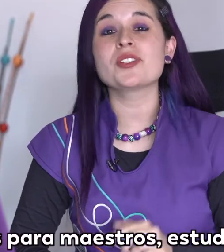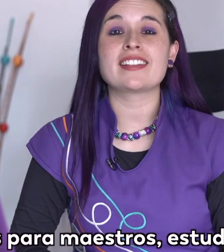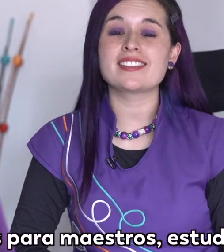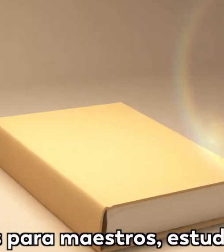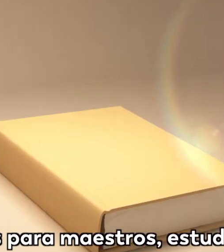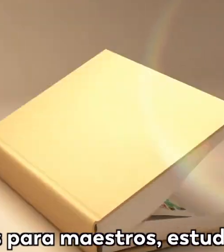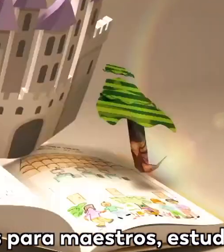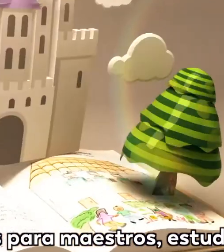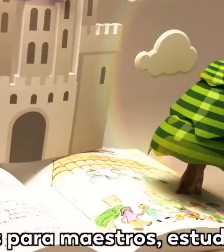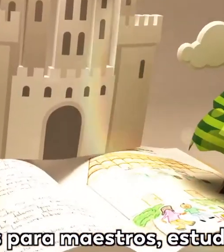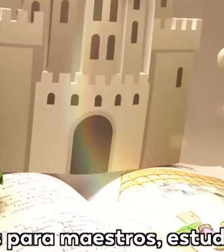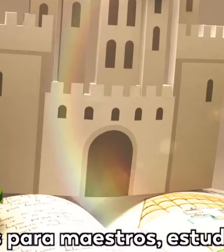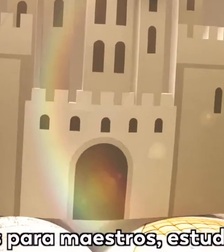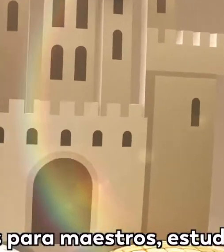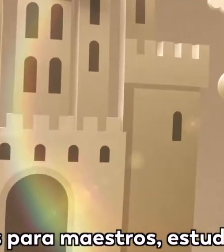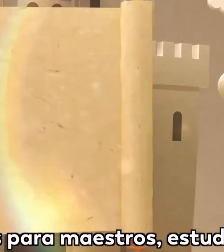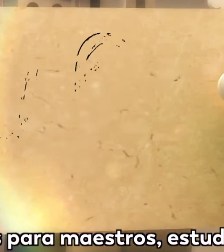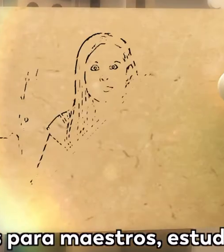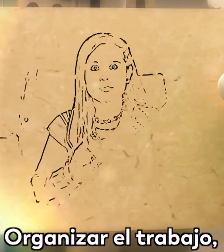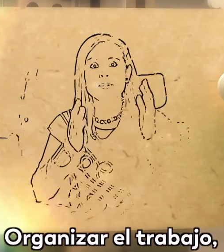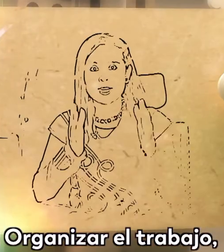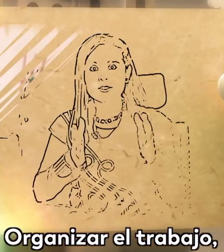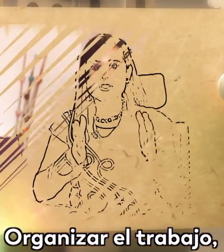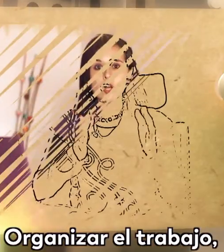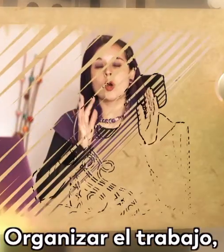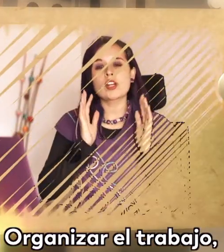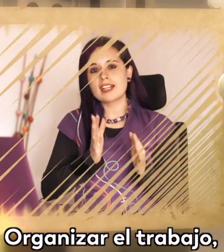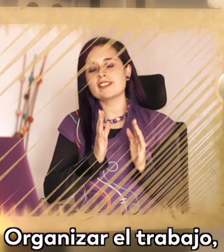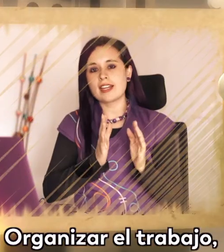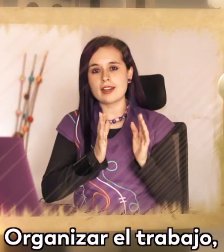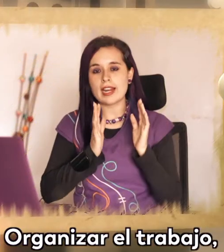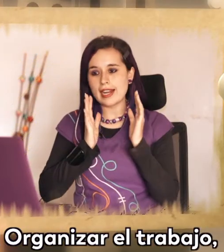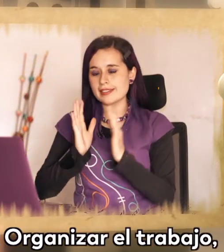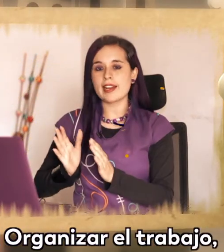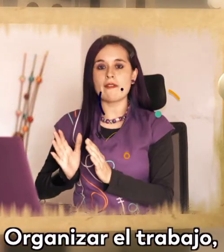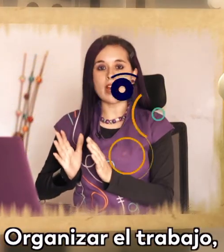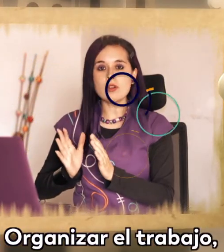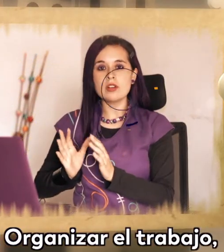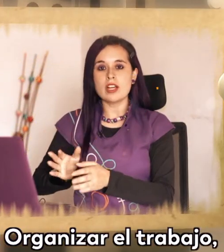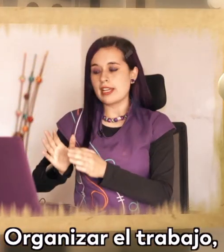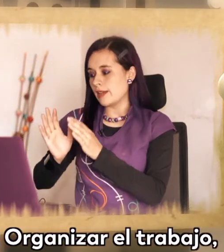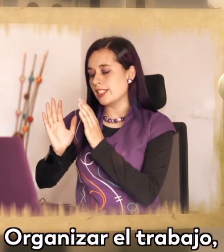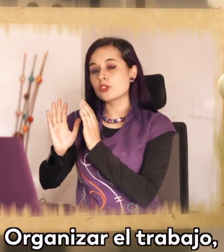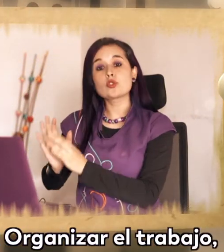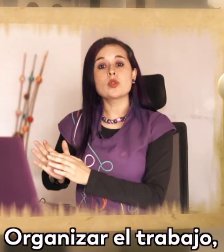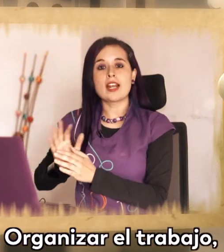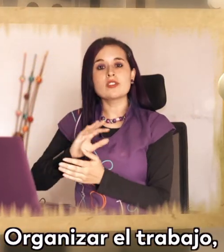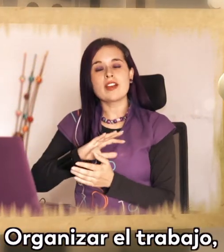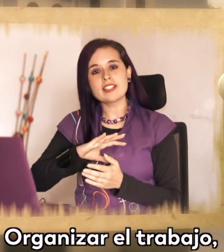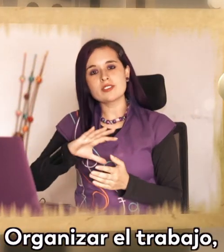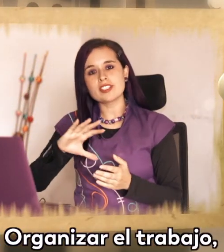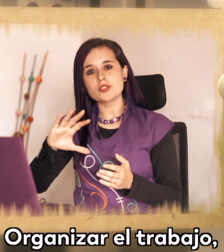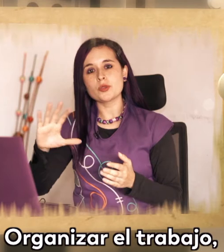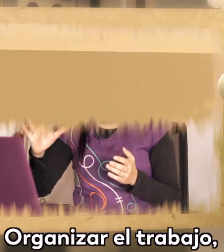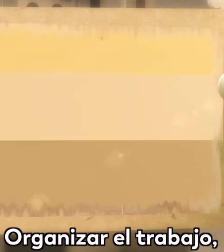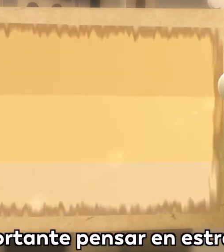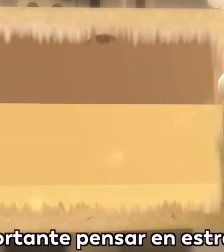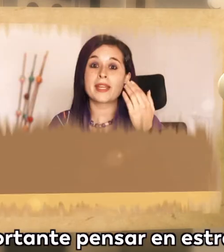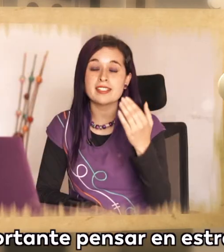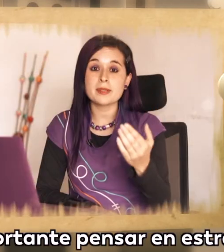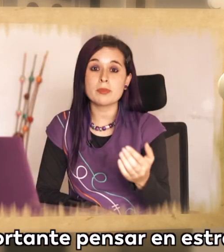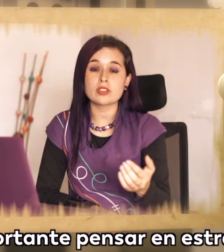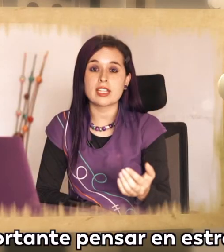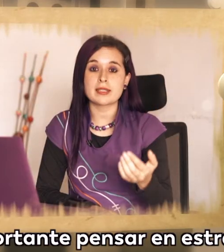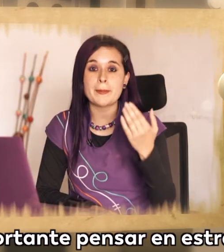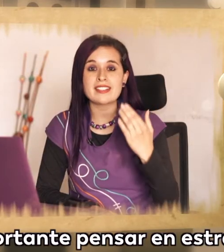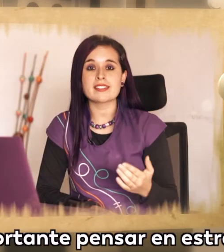maestros, estudiantes y padres de familia en este tiempo en casa. Primero, organizar el trabajo, estructurar los hábitos de estudio.